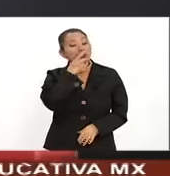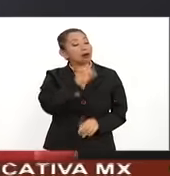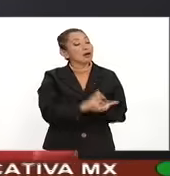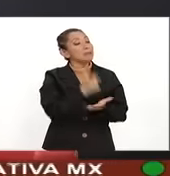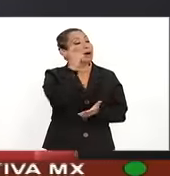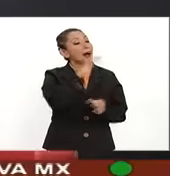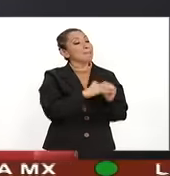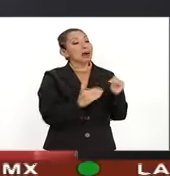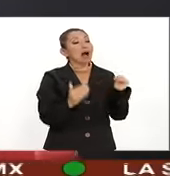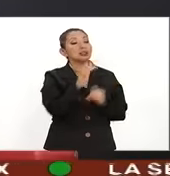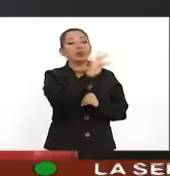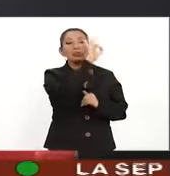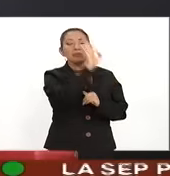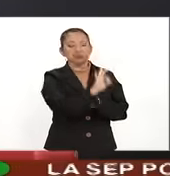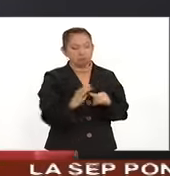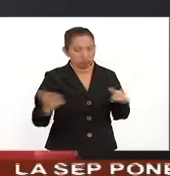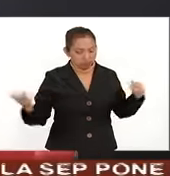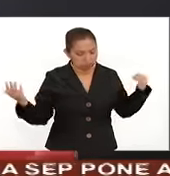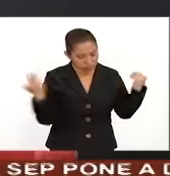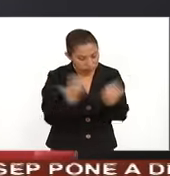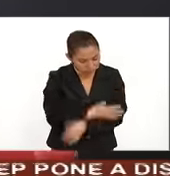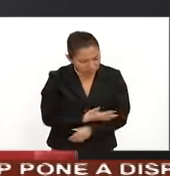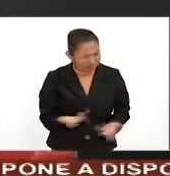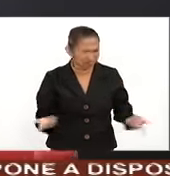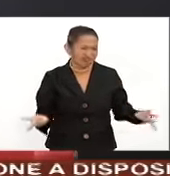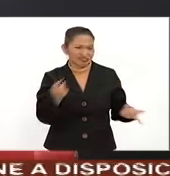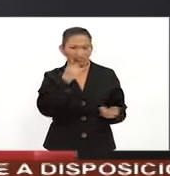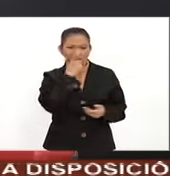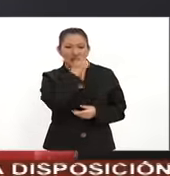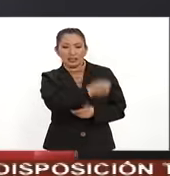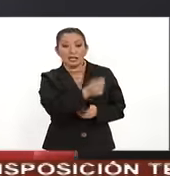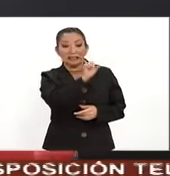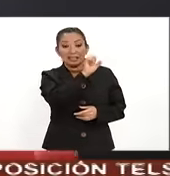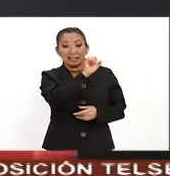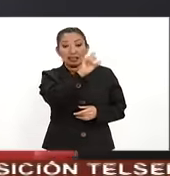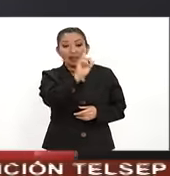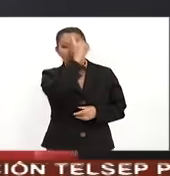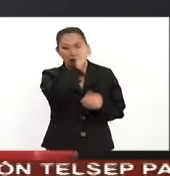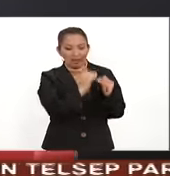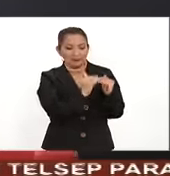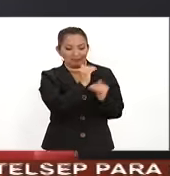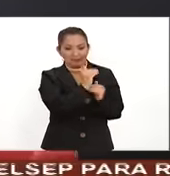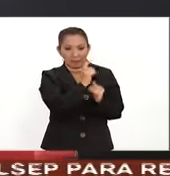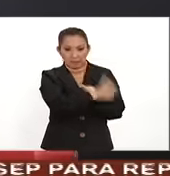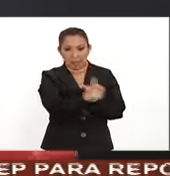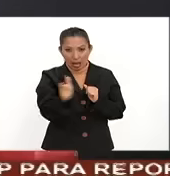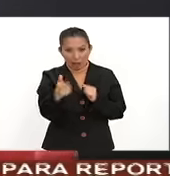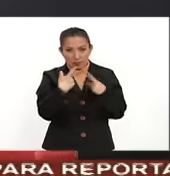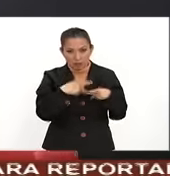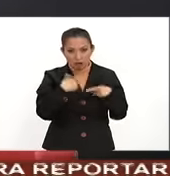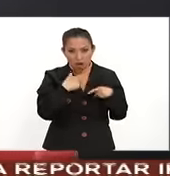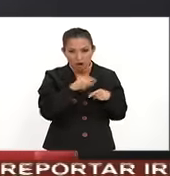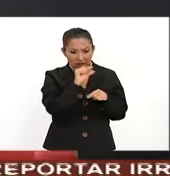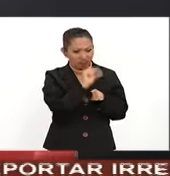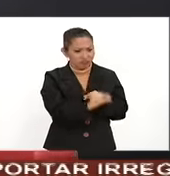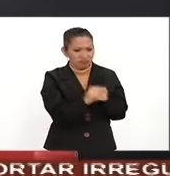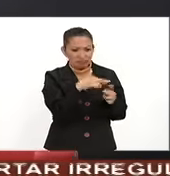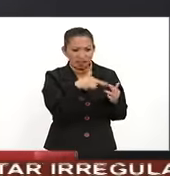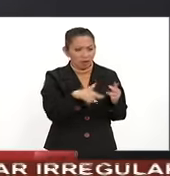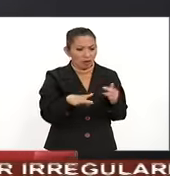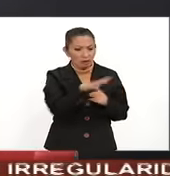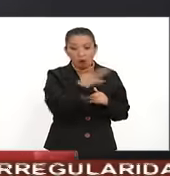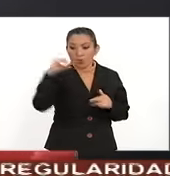del salario mínimo en un 50%. Eso igual lo sube a $60. Claro. Es el salario mínimo más bajo de la región,